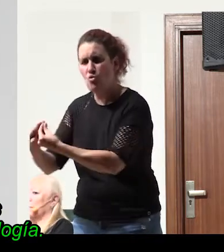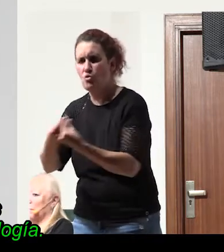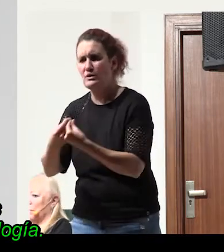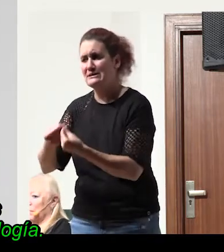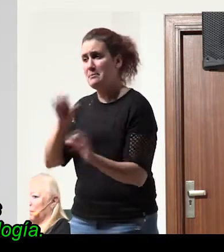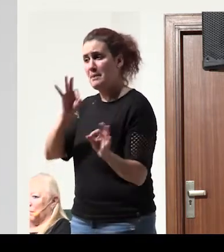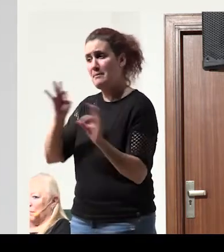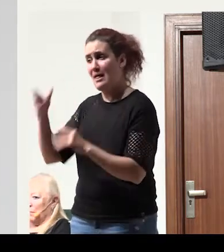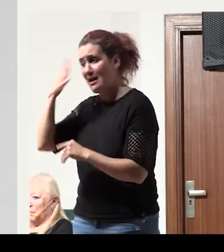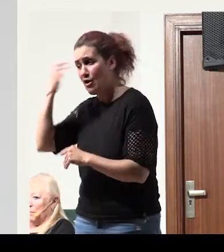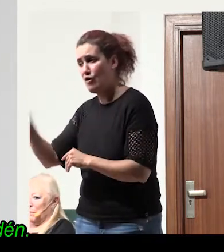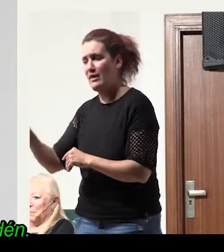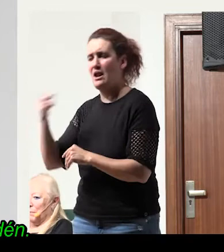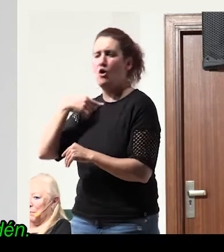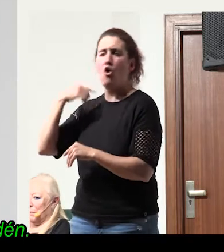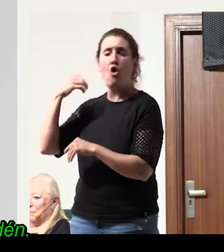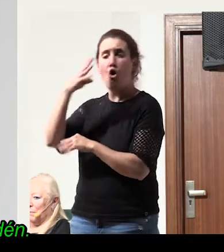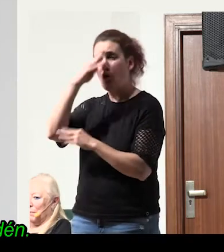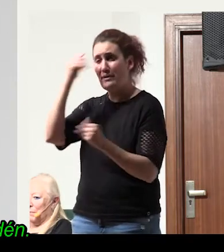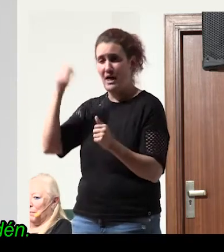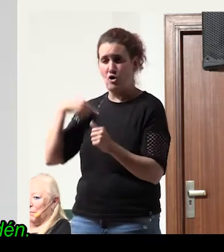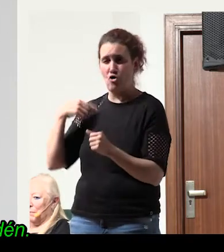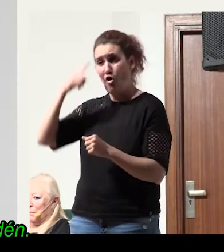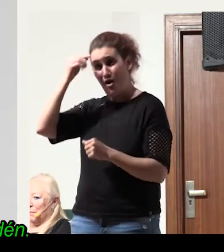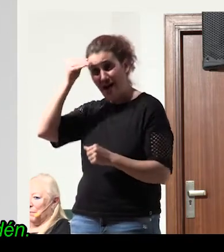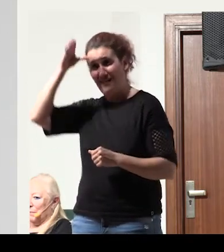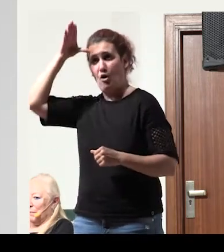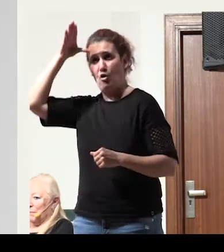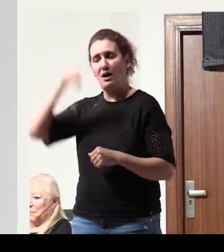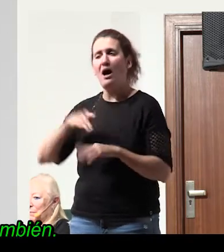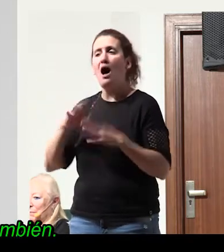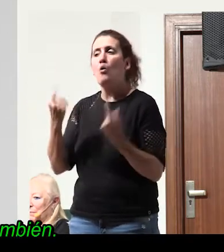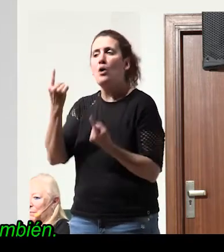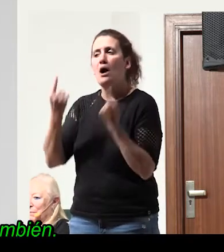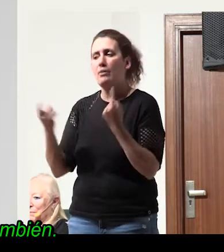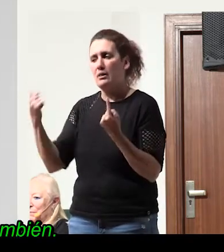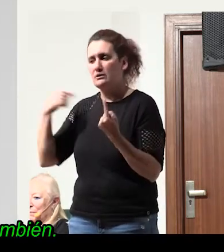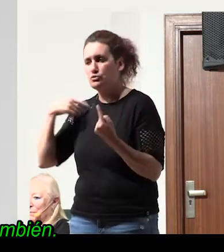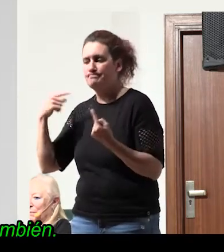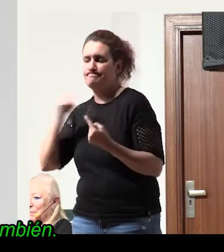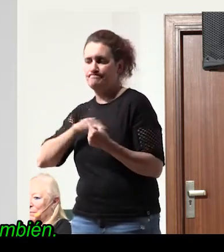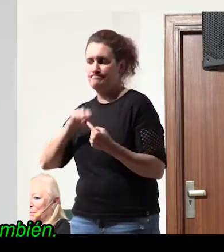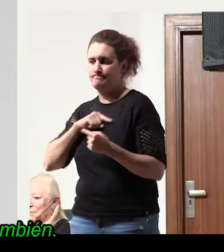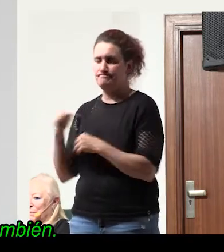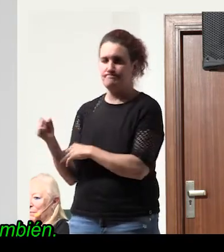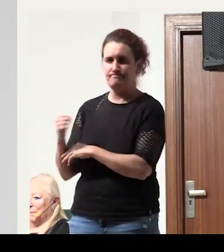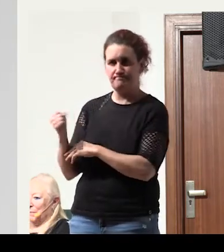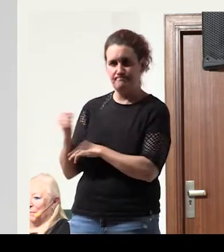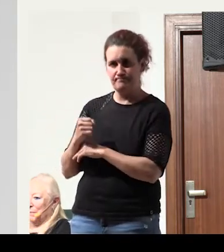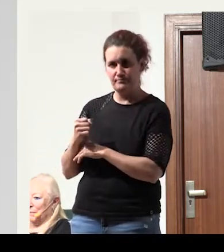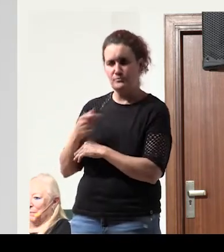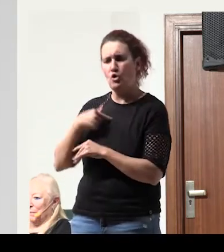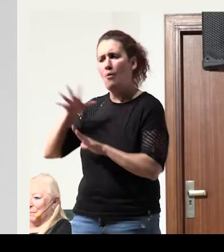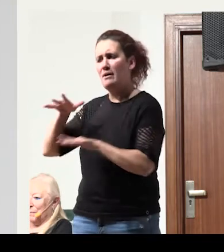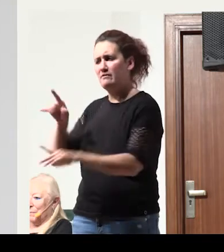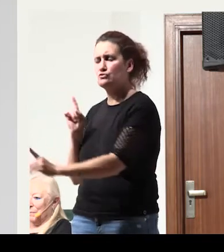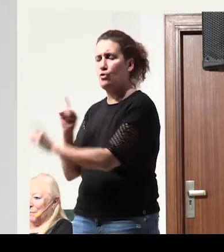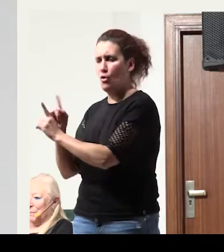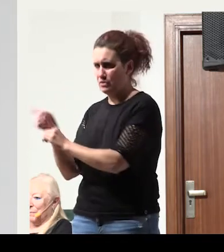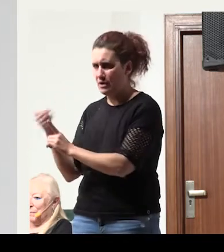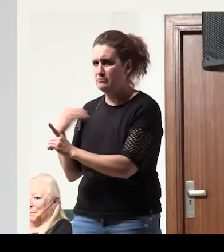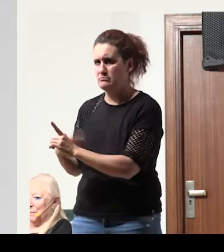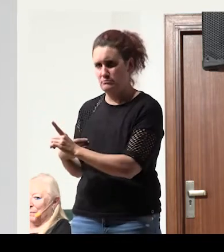la genealogía. Aunque a veces sienta su desdén, me manifiesto en contra de eso también.